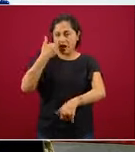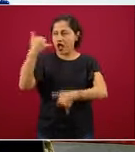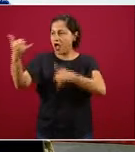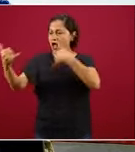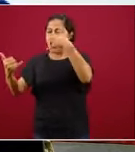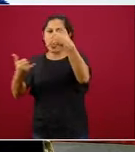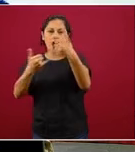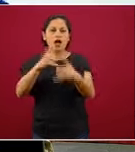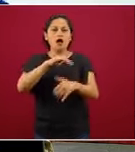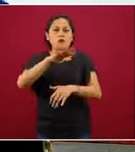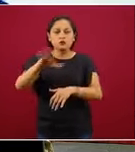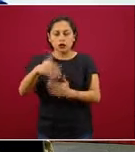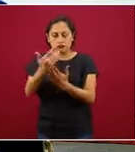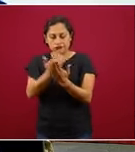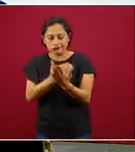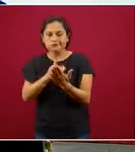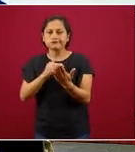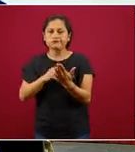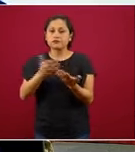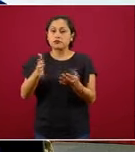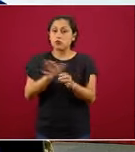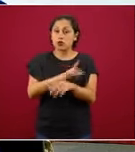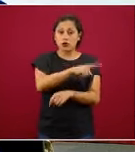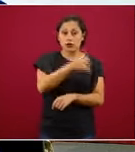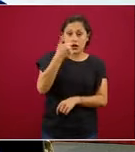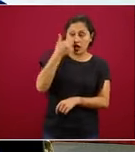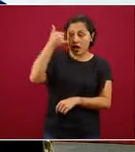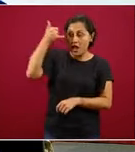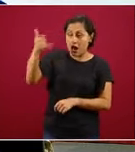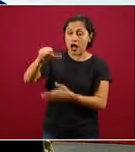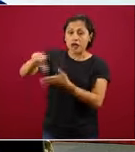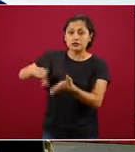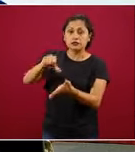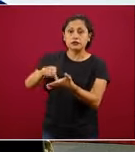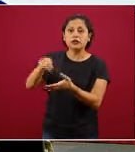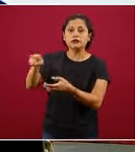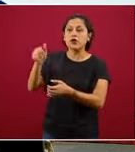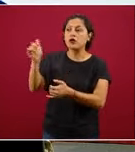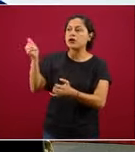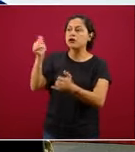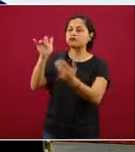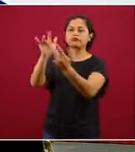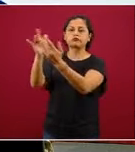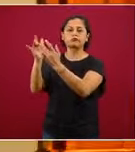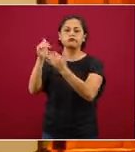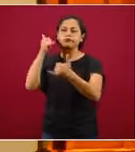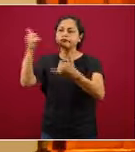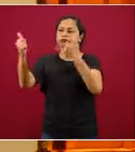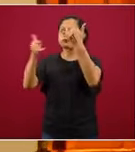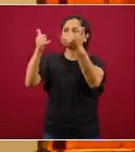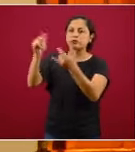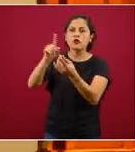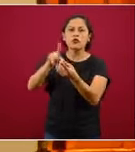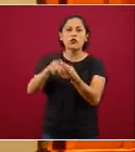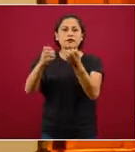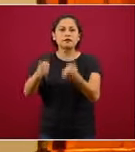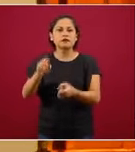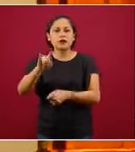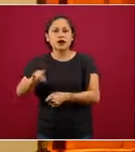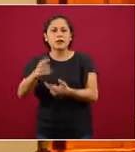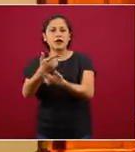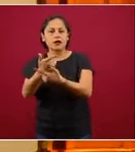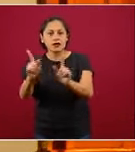en lo que el centro regulador se comunica con los hospitales, se ve si la cama está desocupada. O sea, aunque nosotros la veamos en el sistema, puede